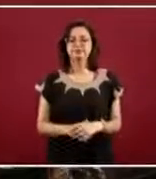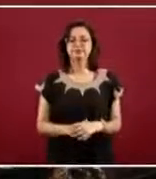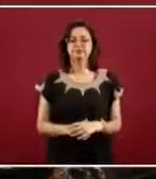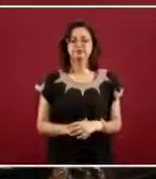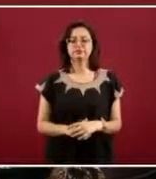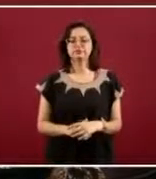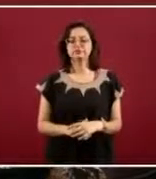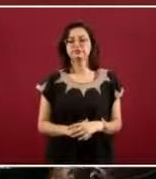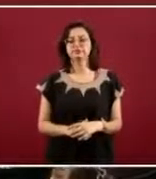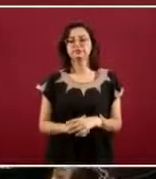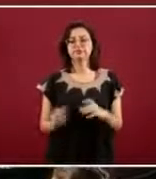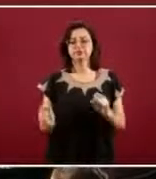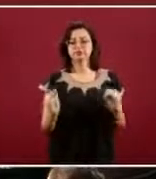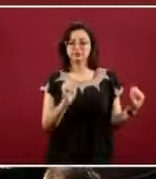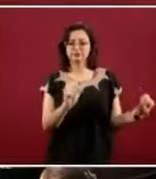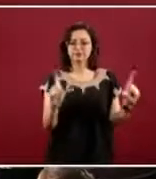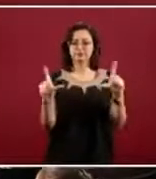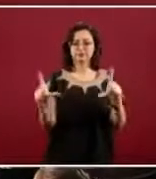favor.